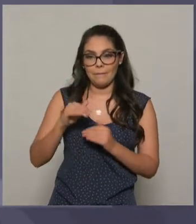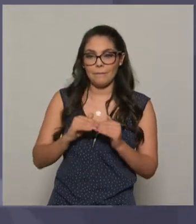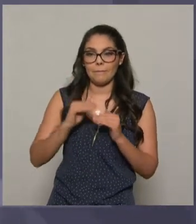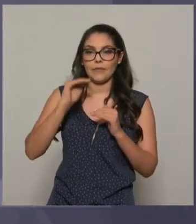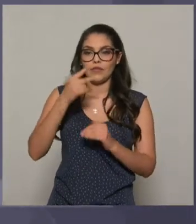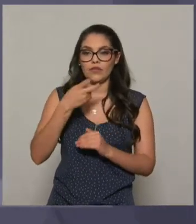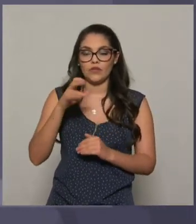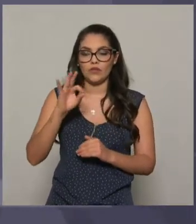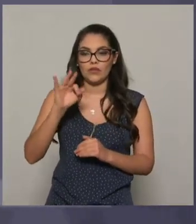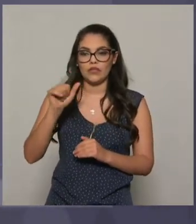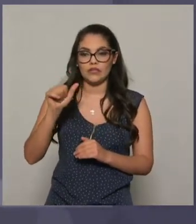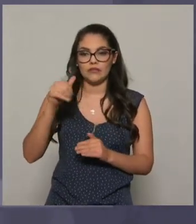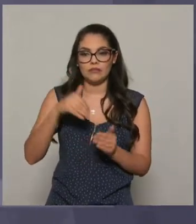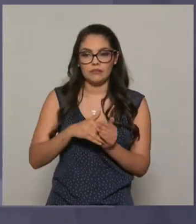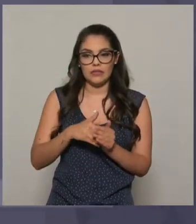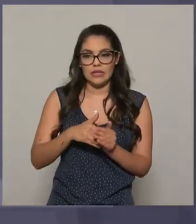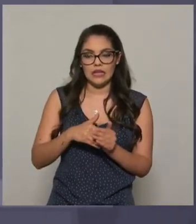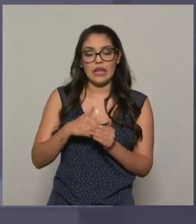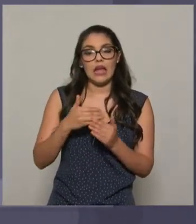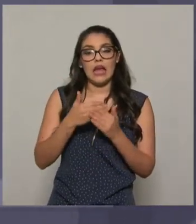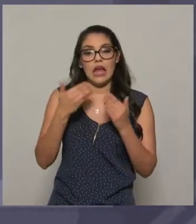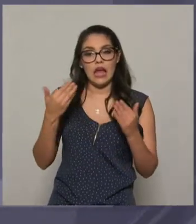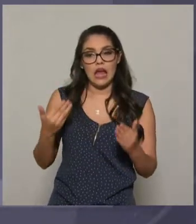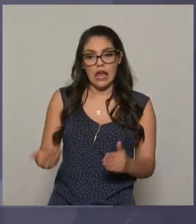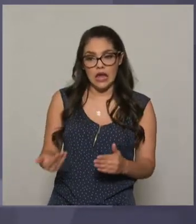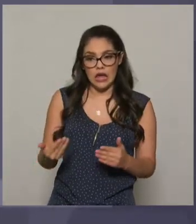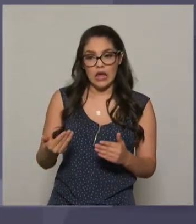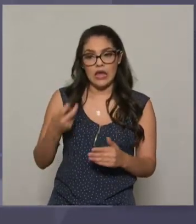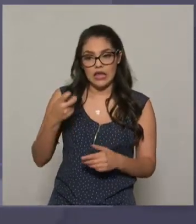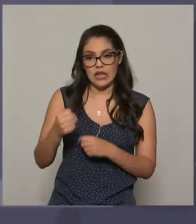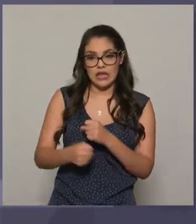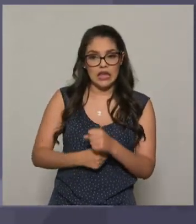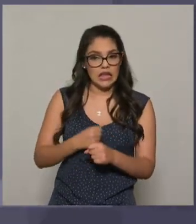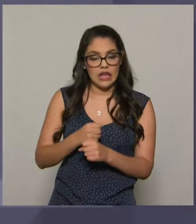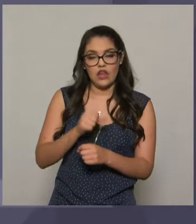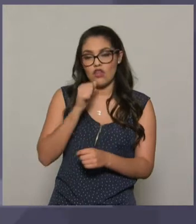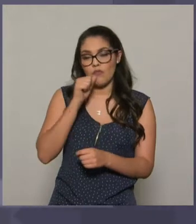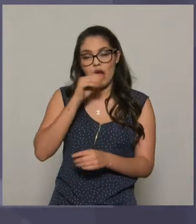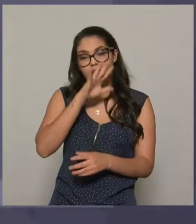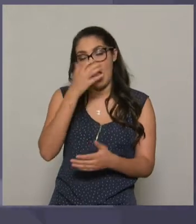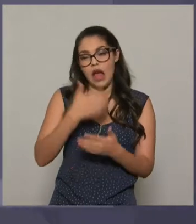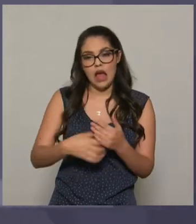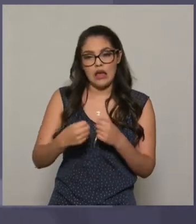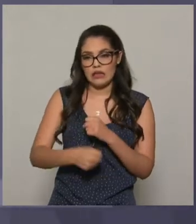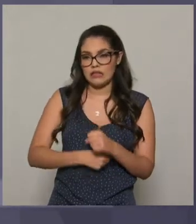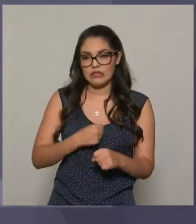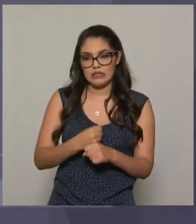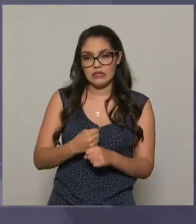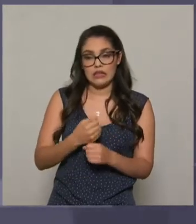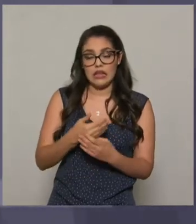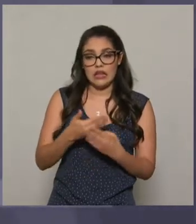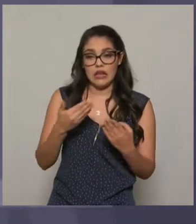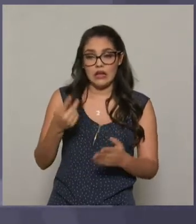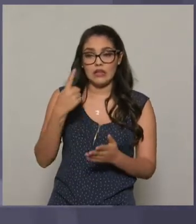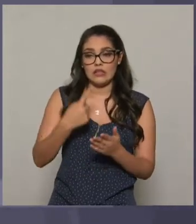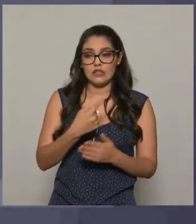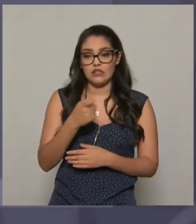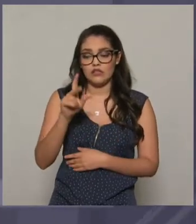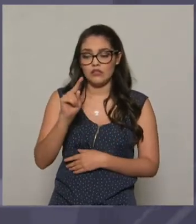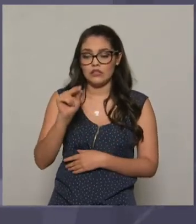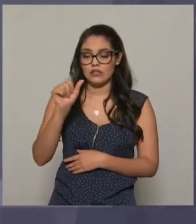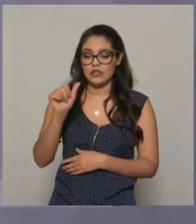a 246,000 y ahora sí, en lo que va del año, todavía no concluye el año, van